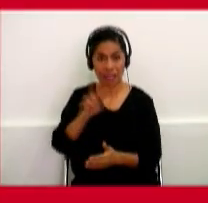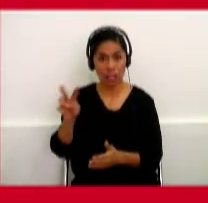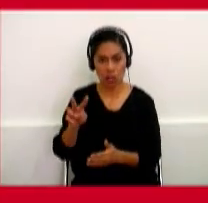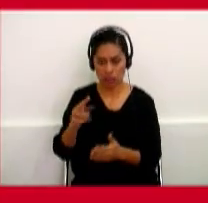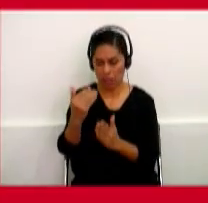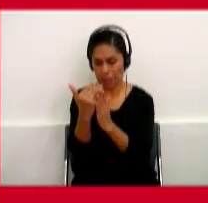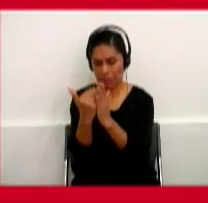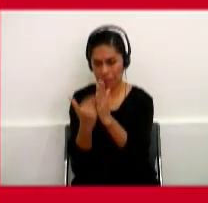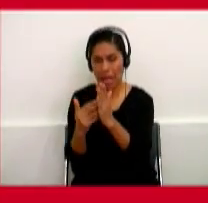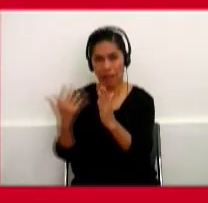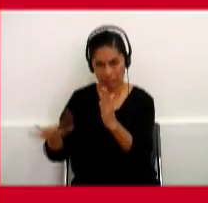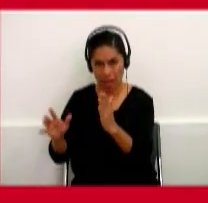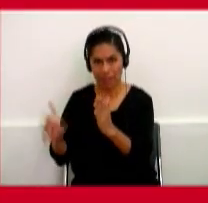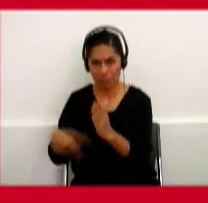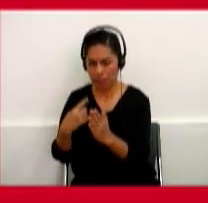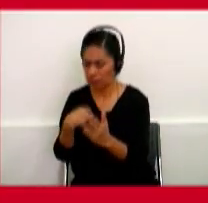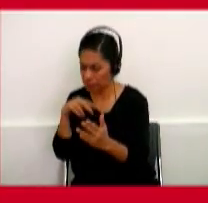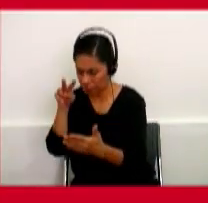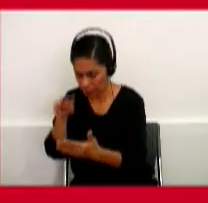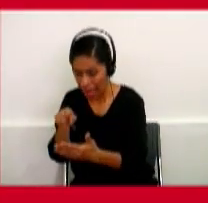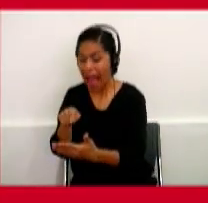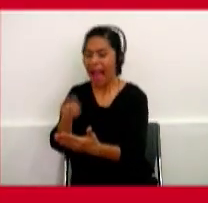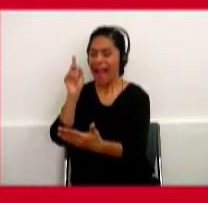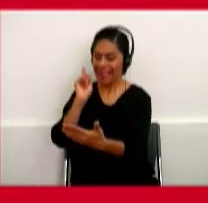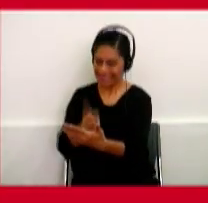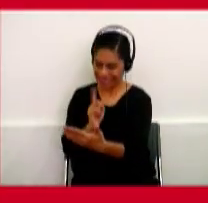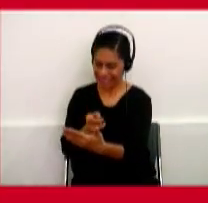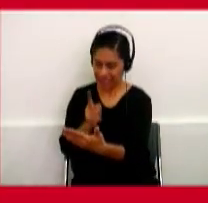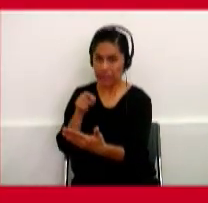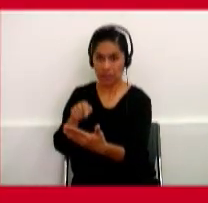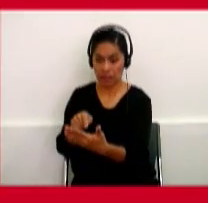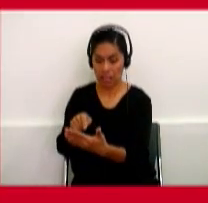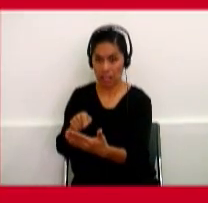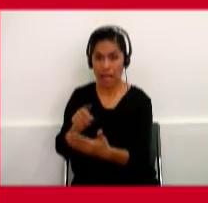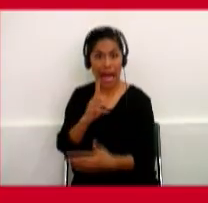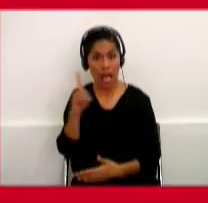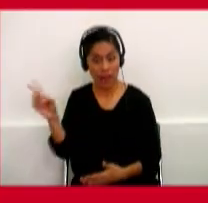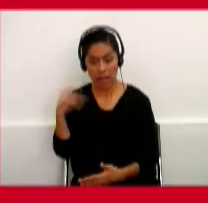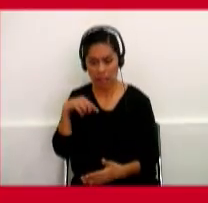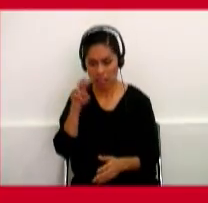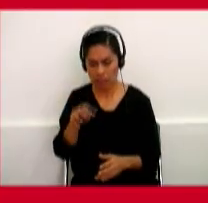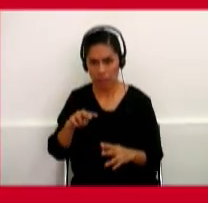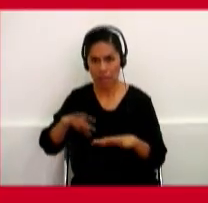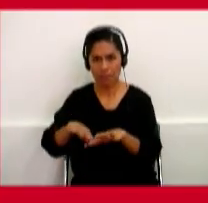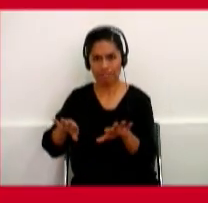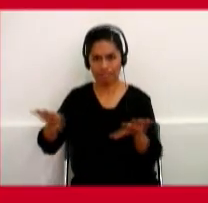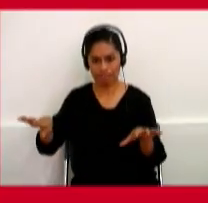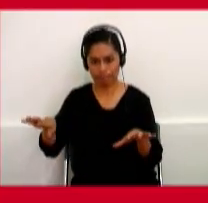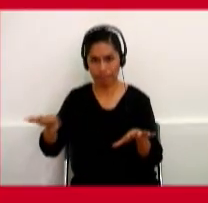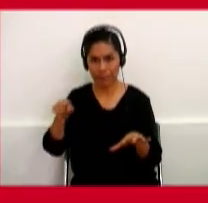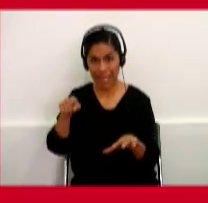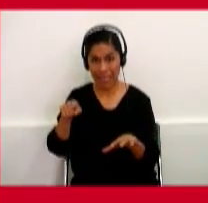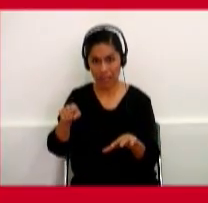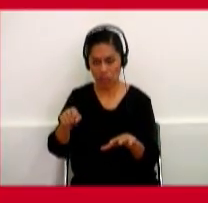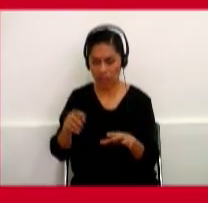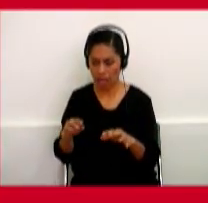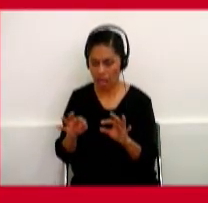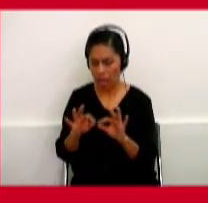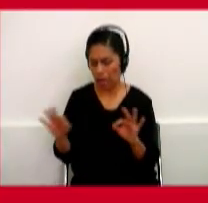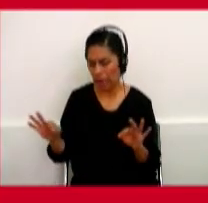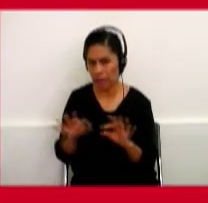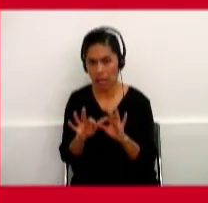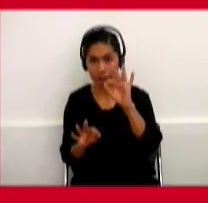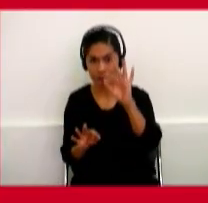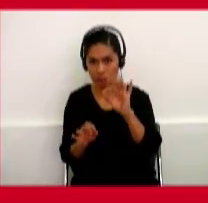los encontró. Al lado derecho se puede ver una proyección de la separación no lineal. Es una proyección porque